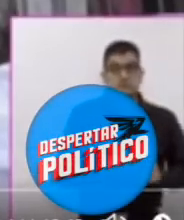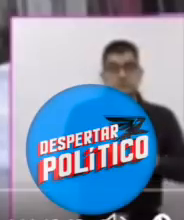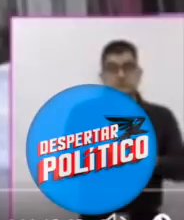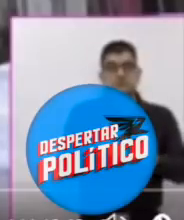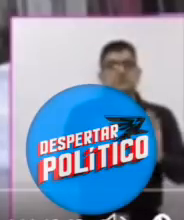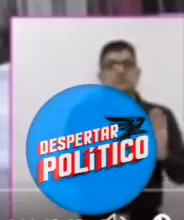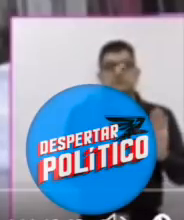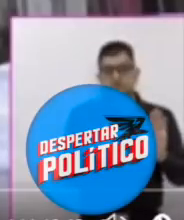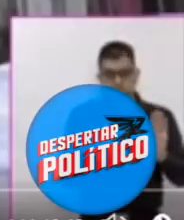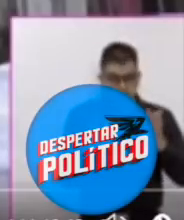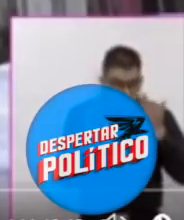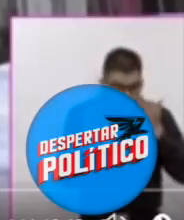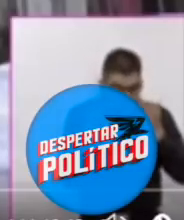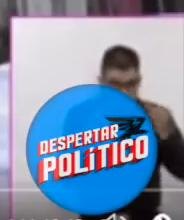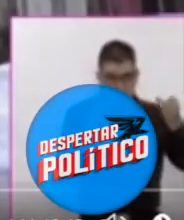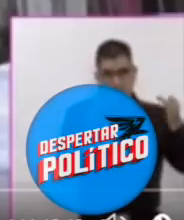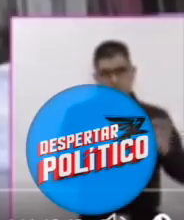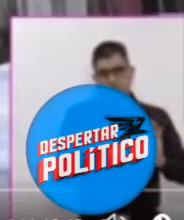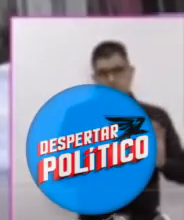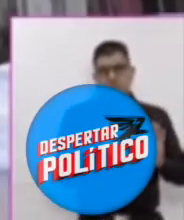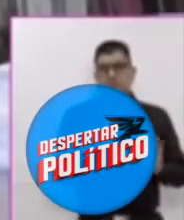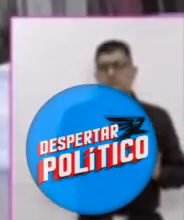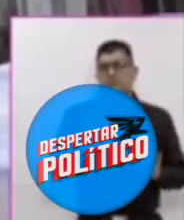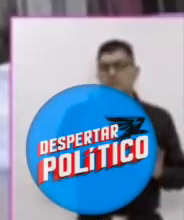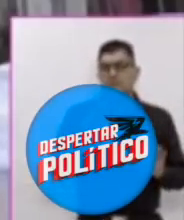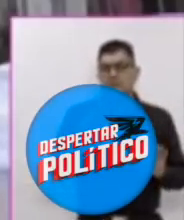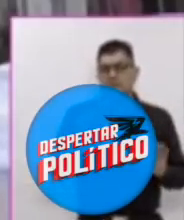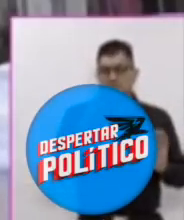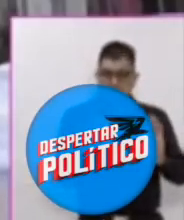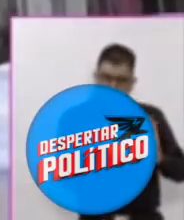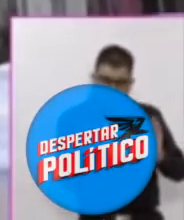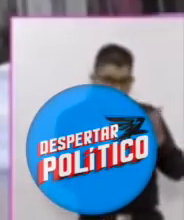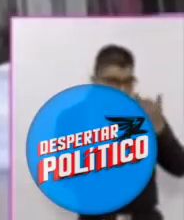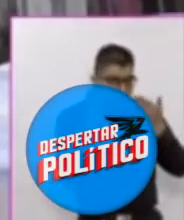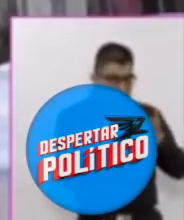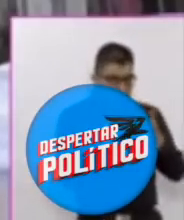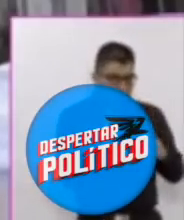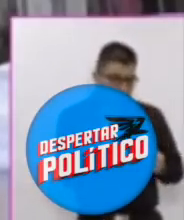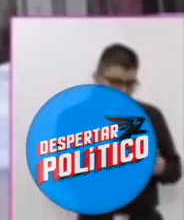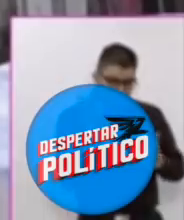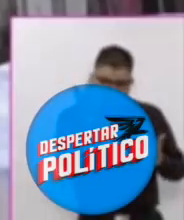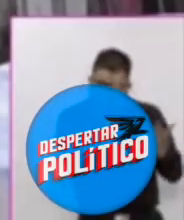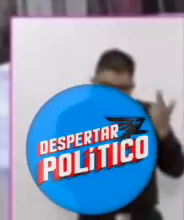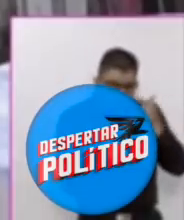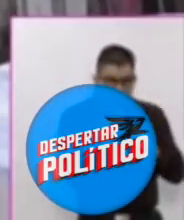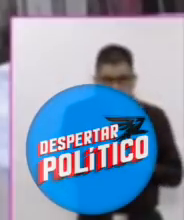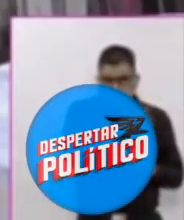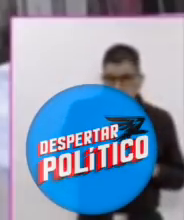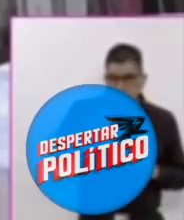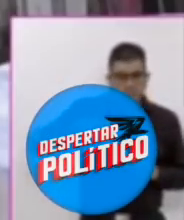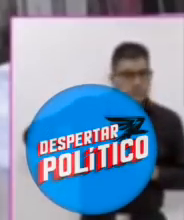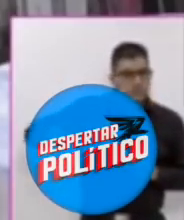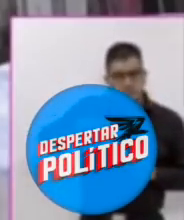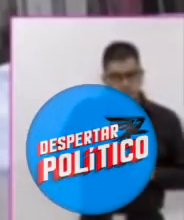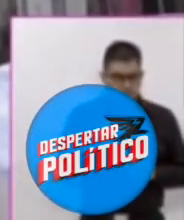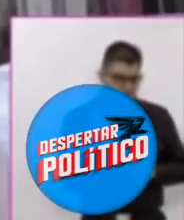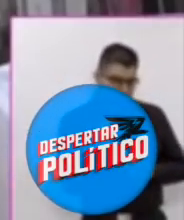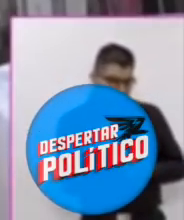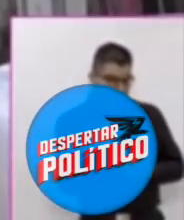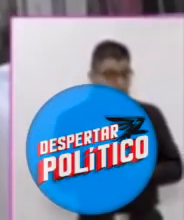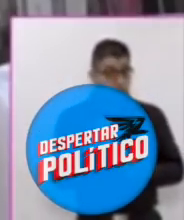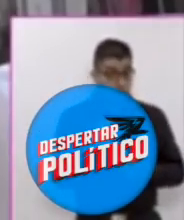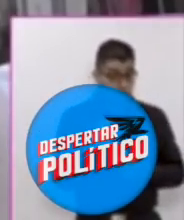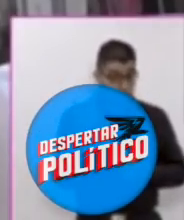tiene evidencias y esas evidencias cada quien las vamos a valorar en este sentido yo lo